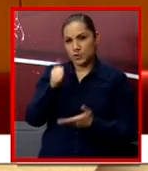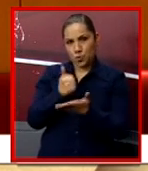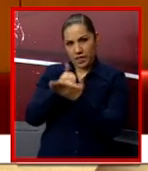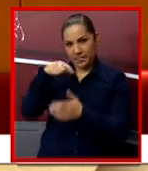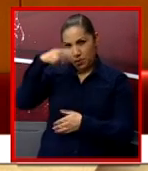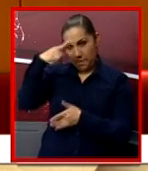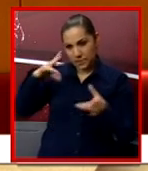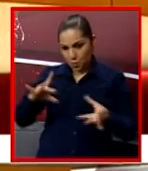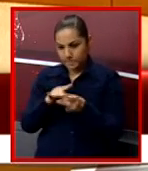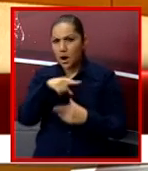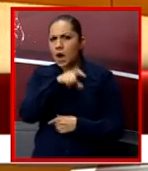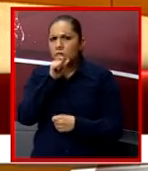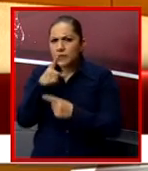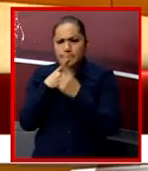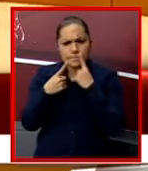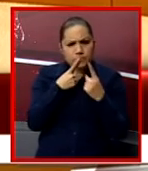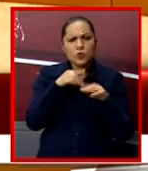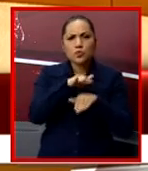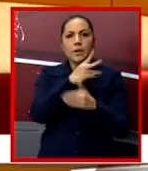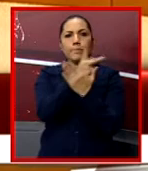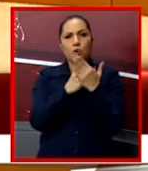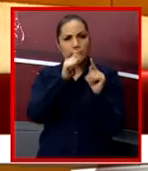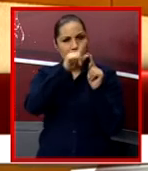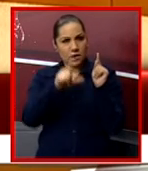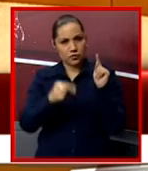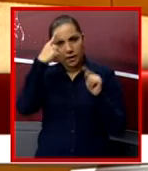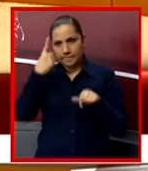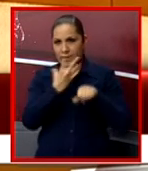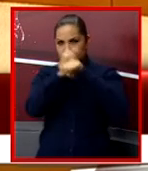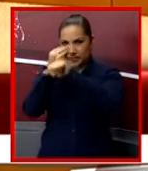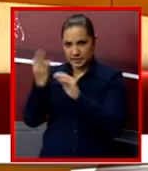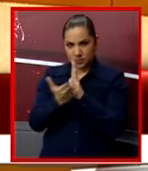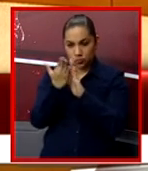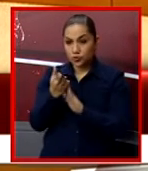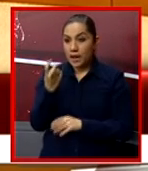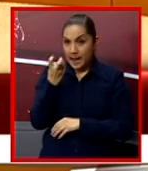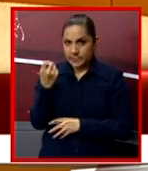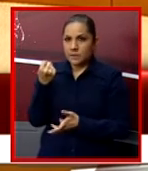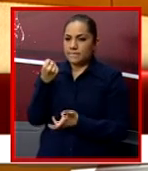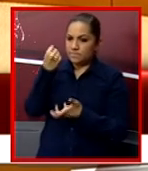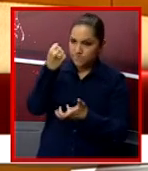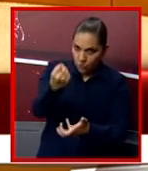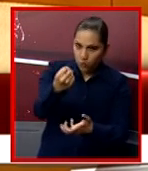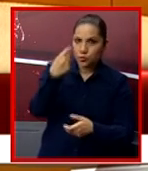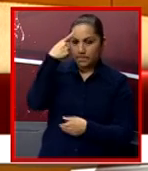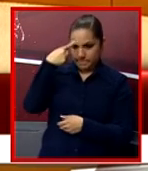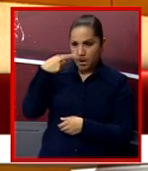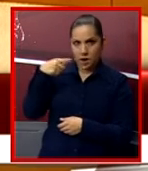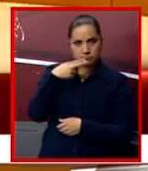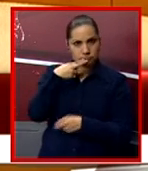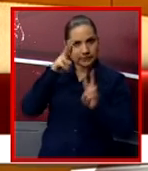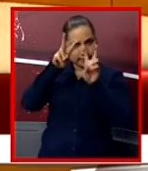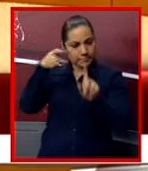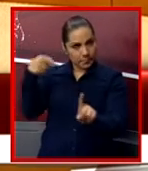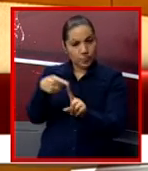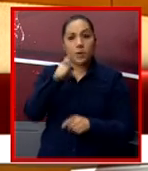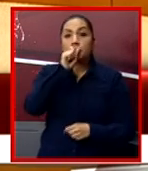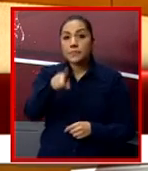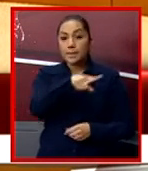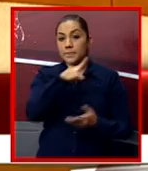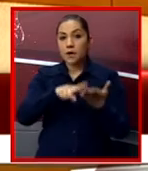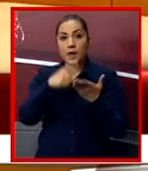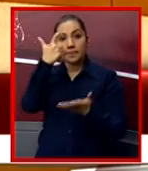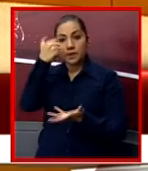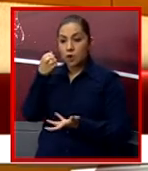la aprobación del Programa Nacional de Reconstrucción, un fondo para ello y los mecanismos de transparencia del ejercicio de